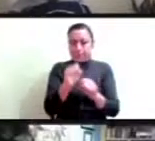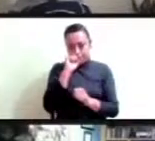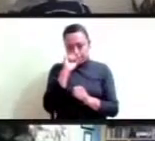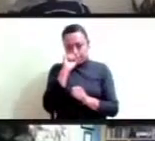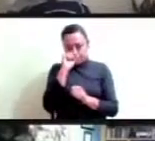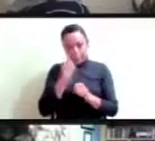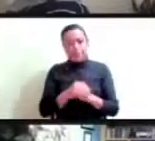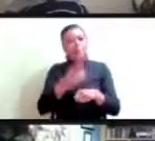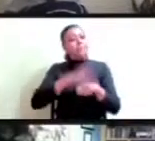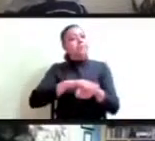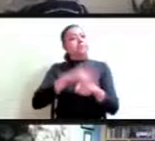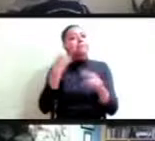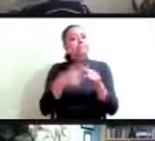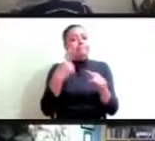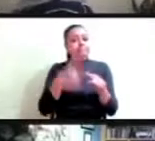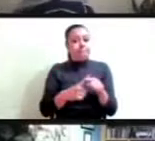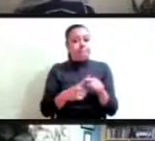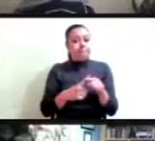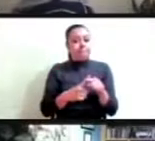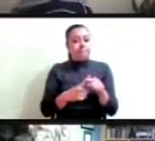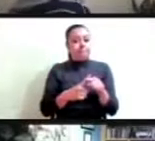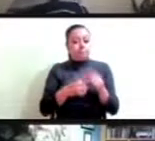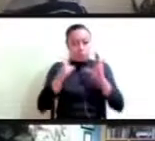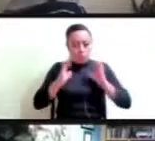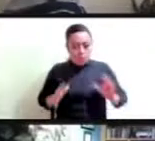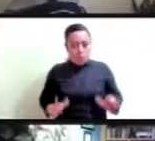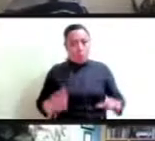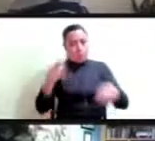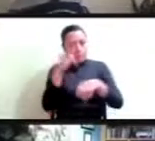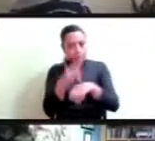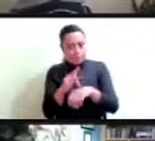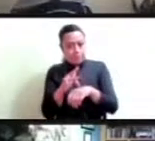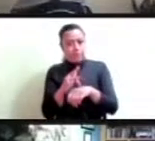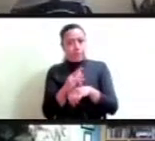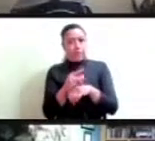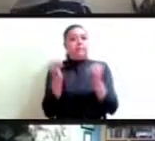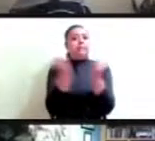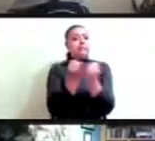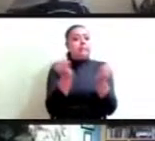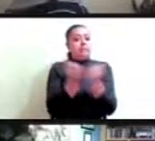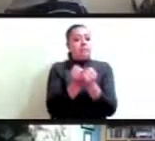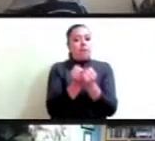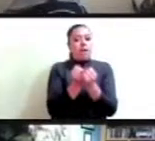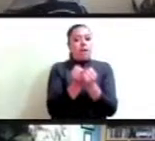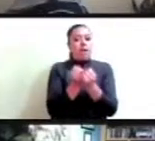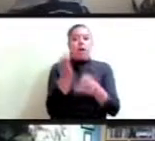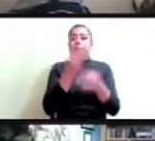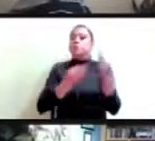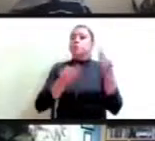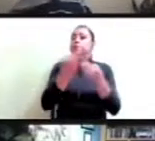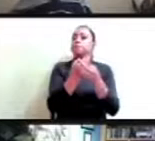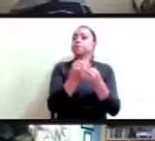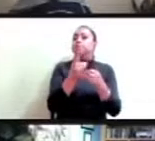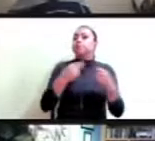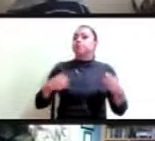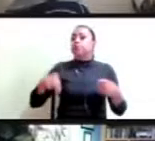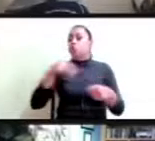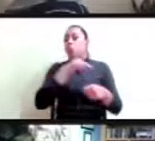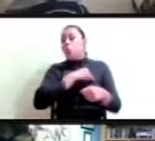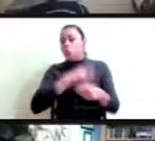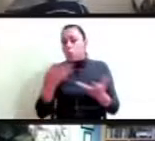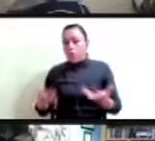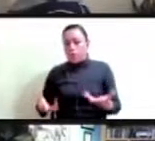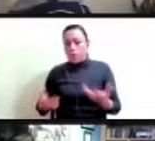principalmente a nuestra integridad física y hasta nuestro patrimonio, a quienes habitamos en esta Ciudad de